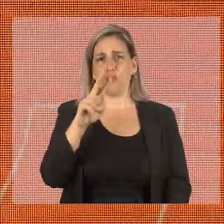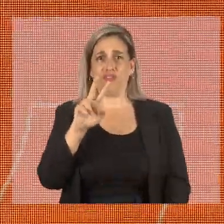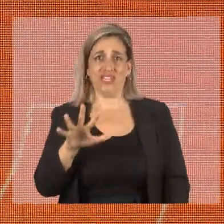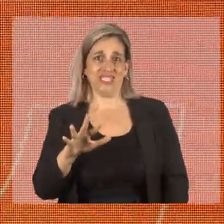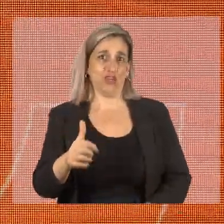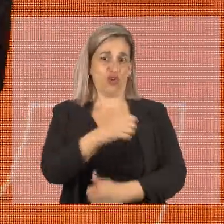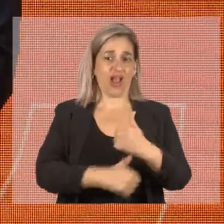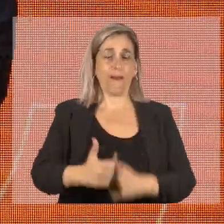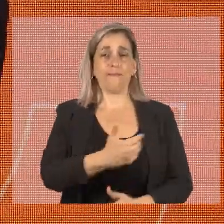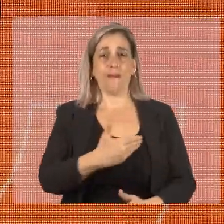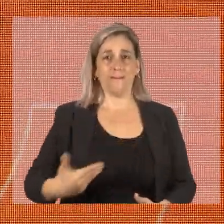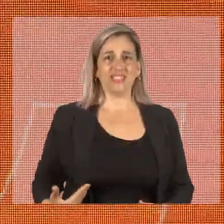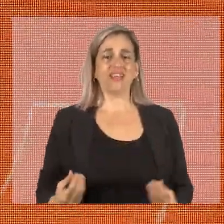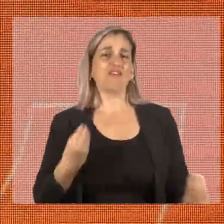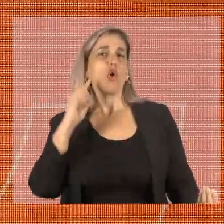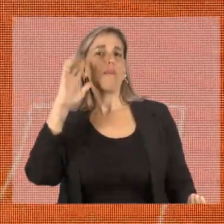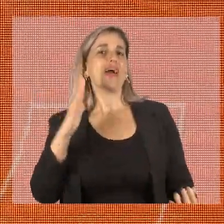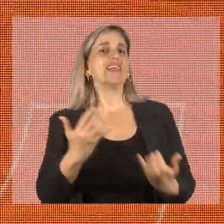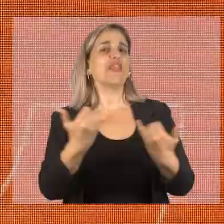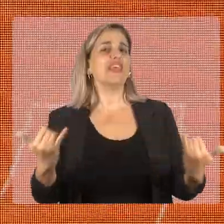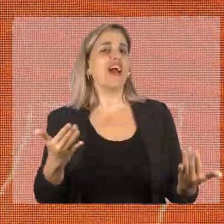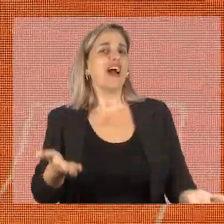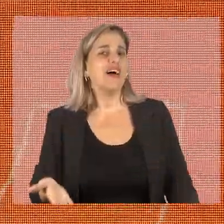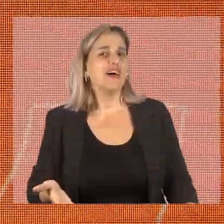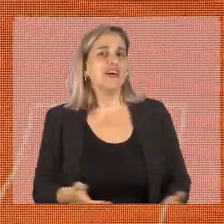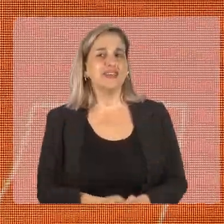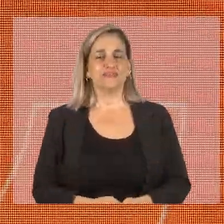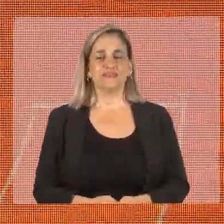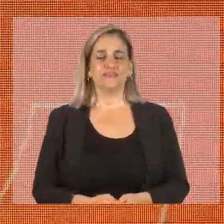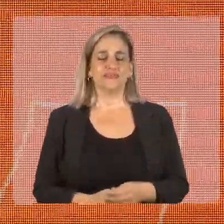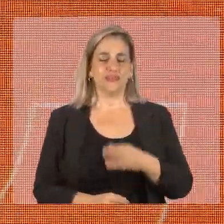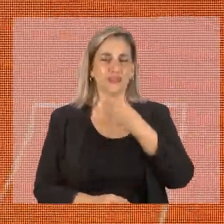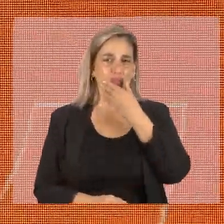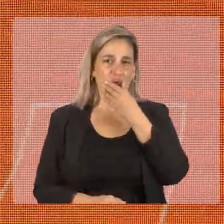1 de marzo de 2025, fecha en la que va a dejar la presidencia, ¿cómo imagina ese día?